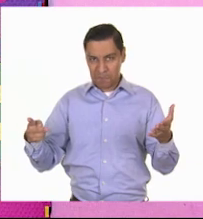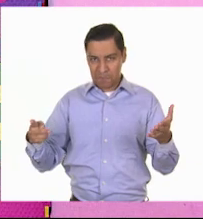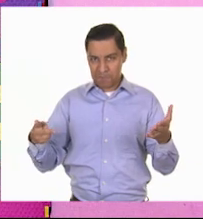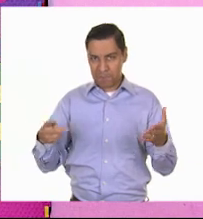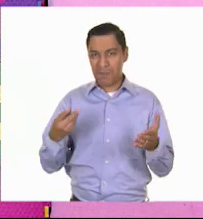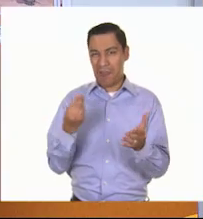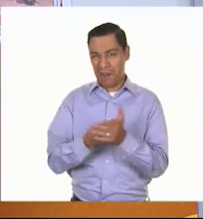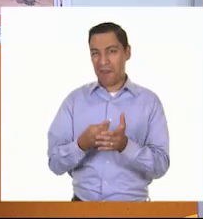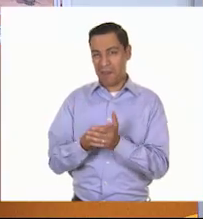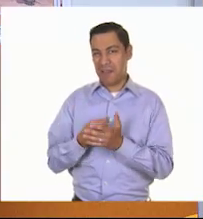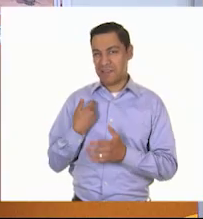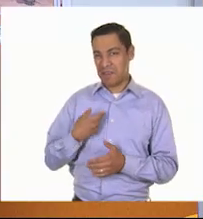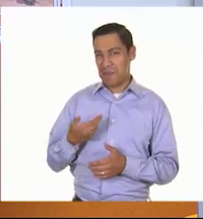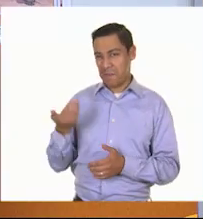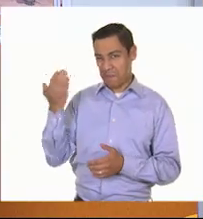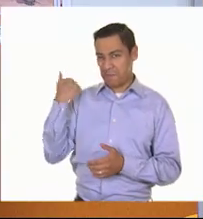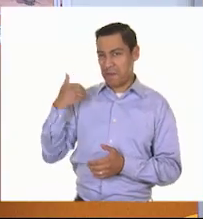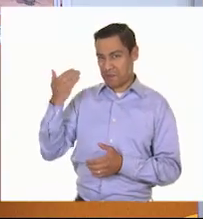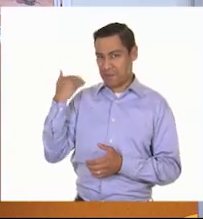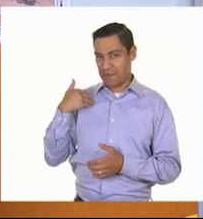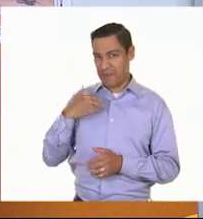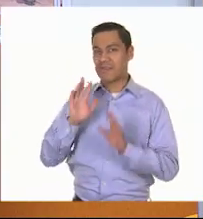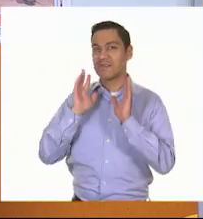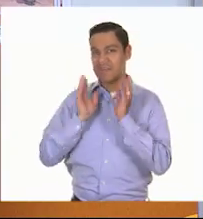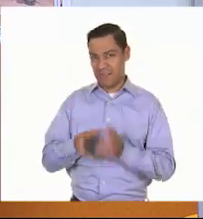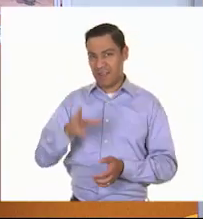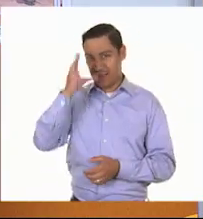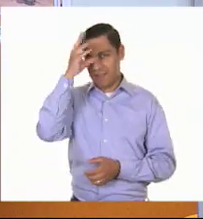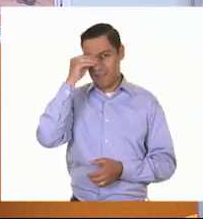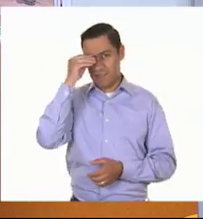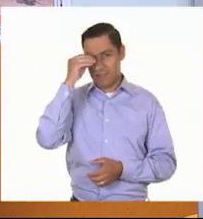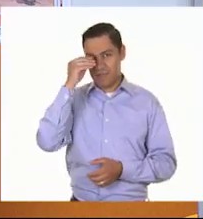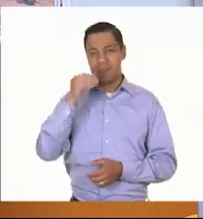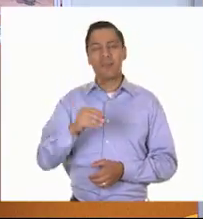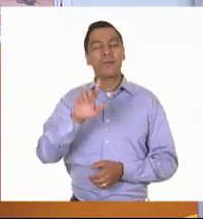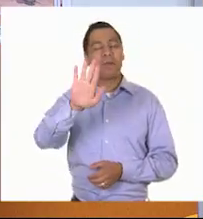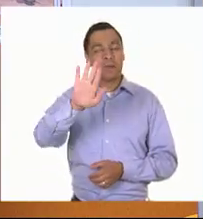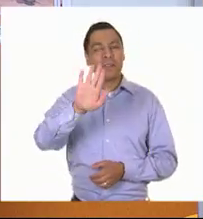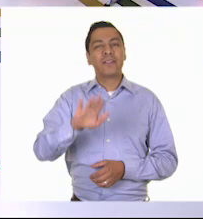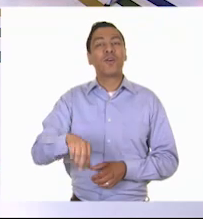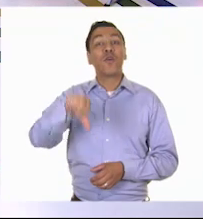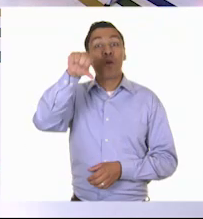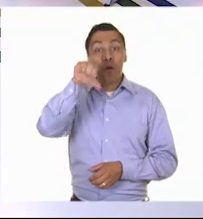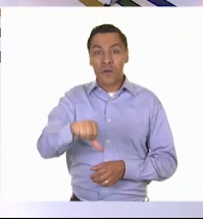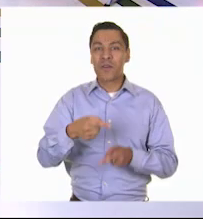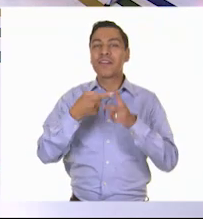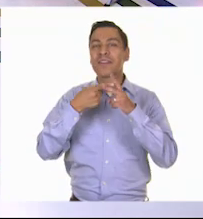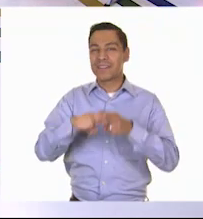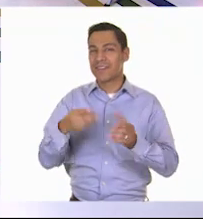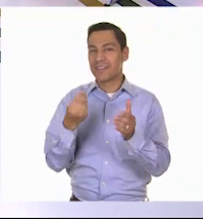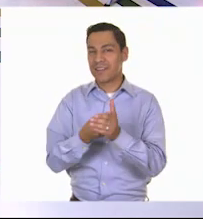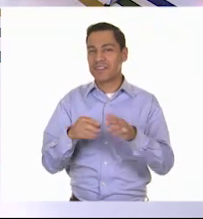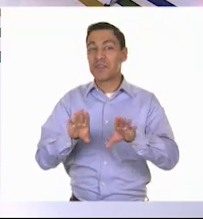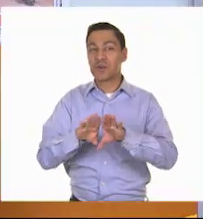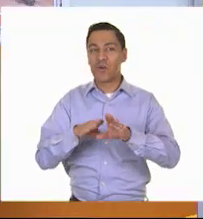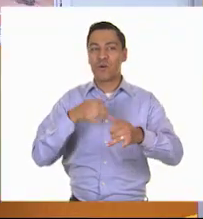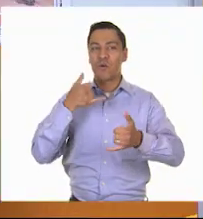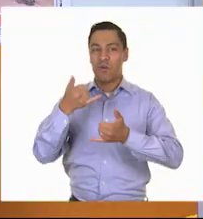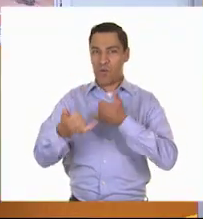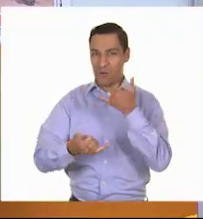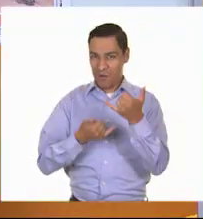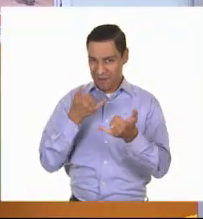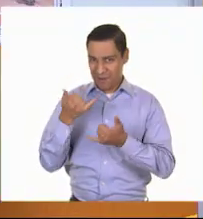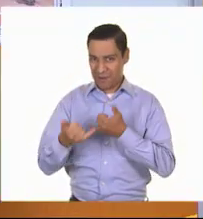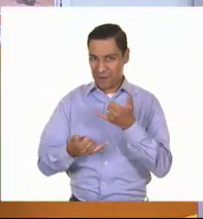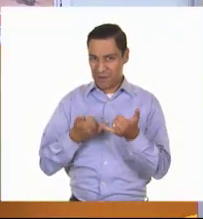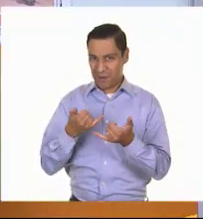¿no, maestro? Claro que sí. Pero, ¿qué te parece si iniciamos el día de hoy con un juego? ¿Te gustan los juegos? ¡Perfecto! ¡Nos encantan! Perfecto, sí. Muy bien. El juego